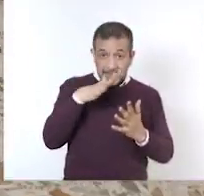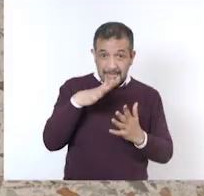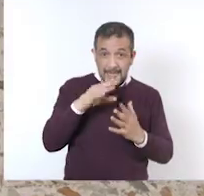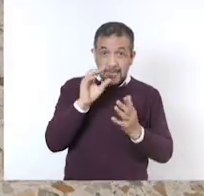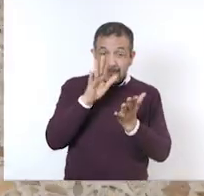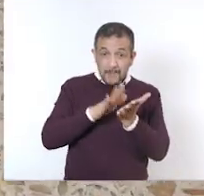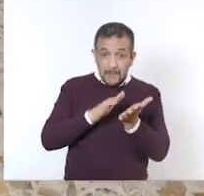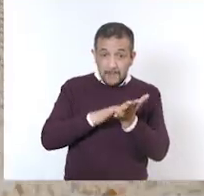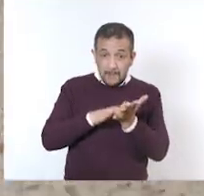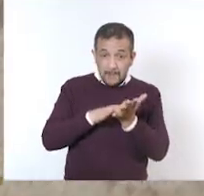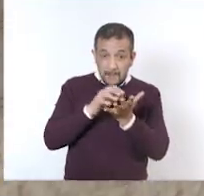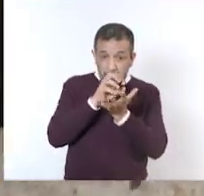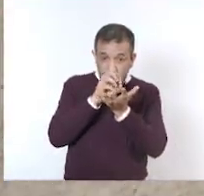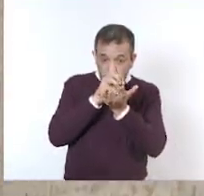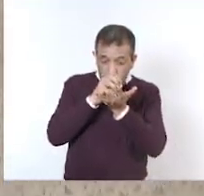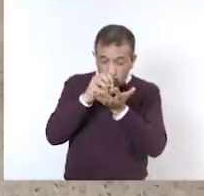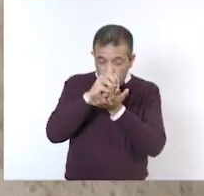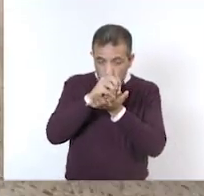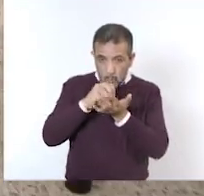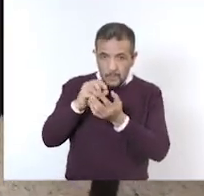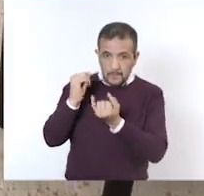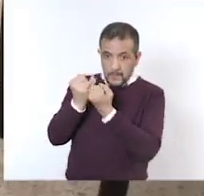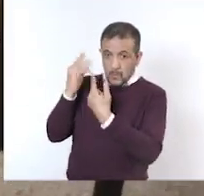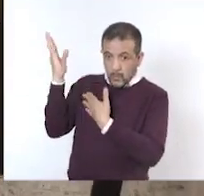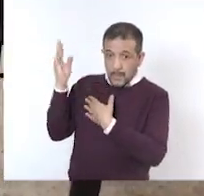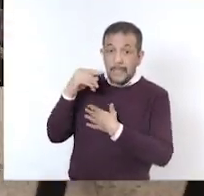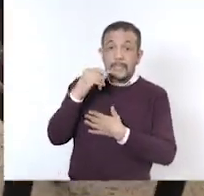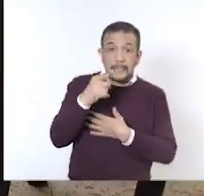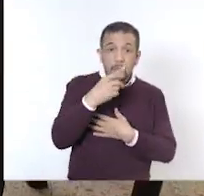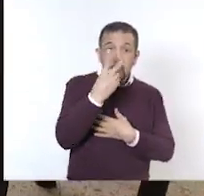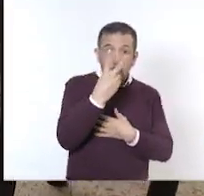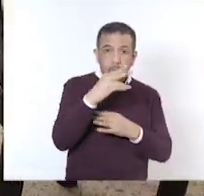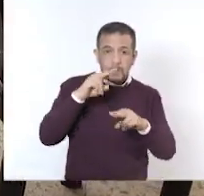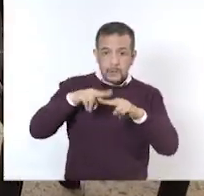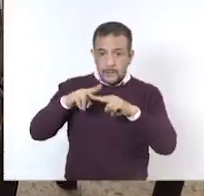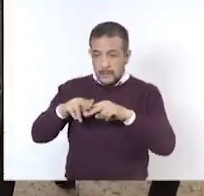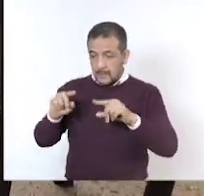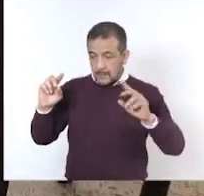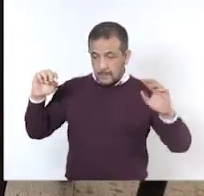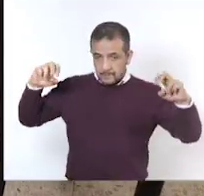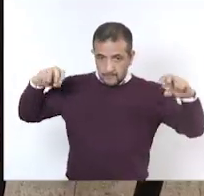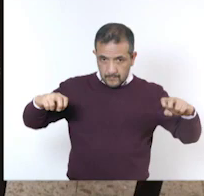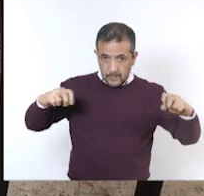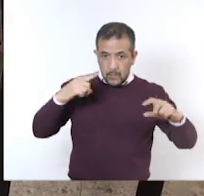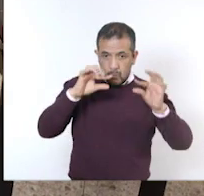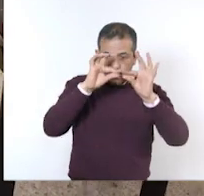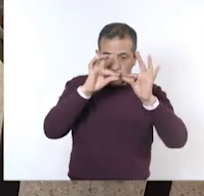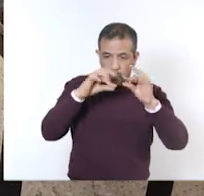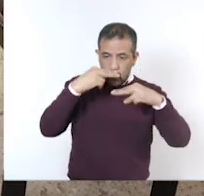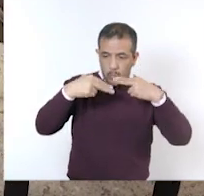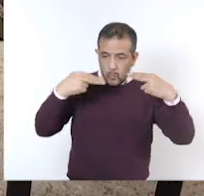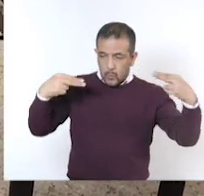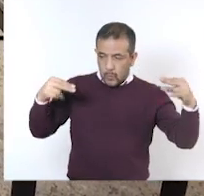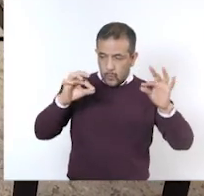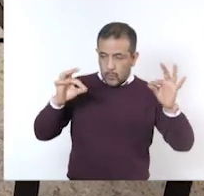10 pelotitas de papel y para simular la red necesitas 2 sillas y una cuerda.